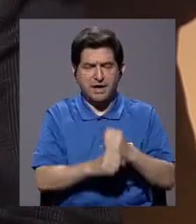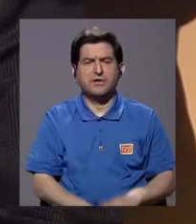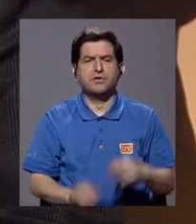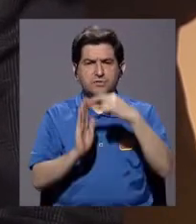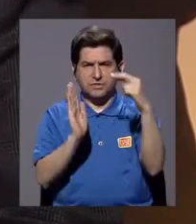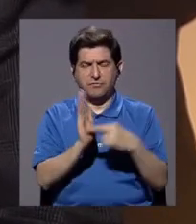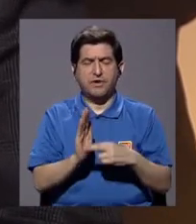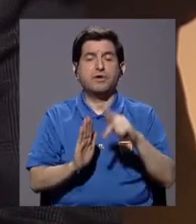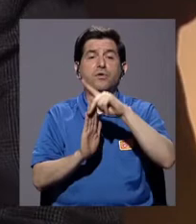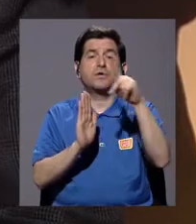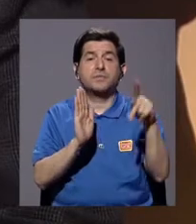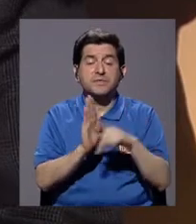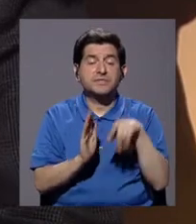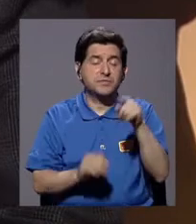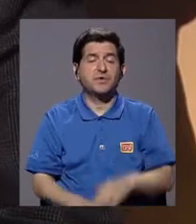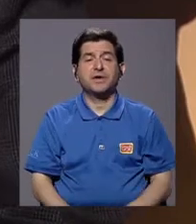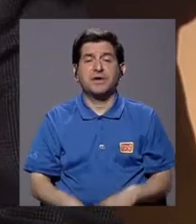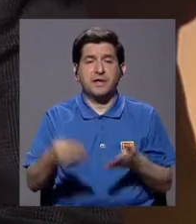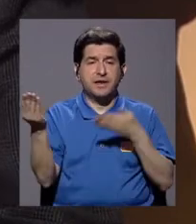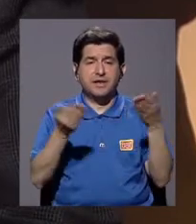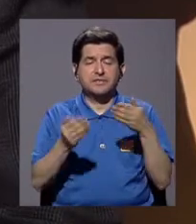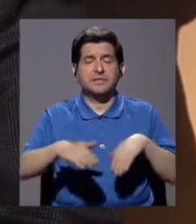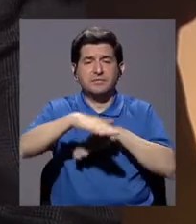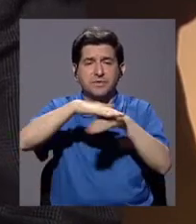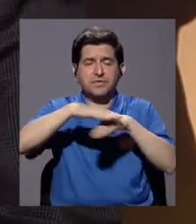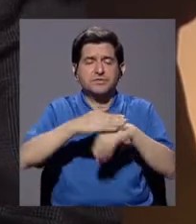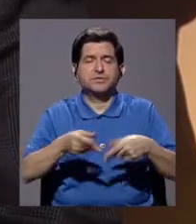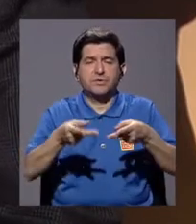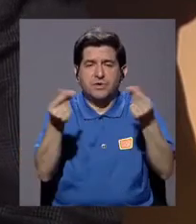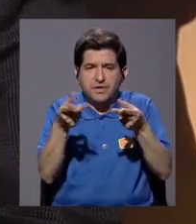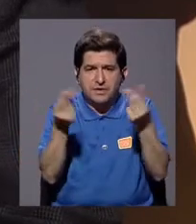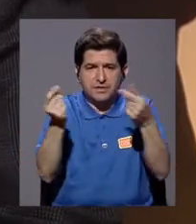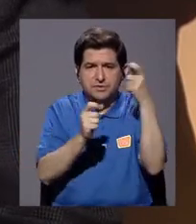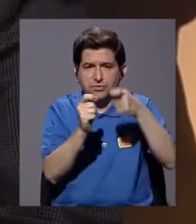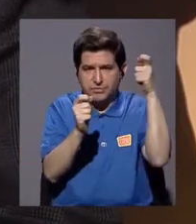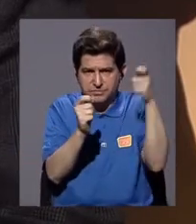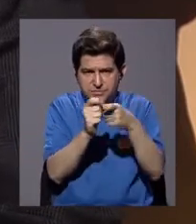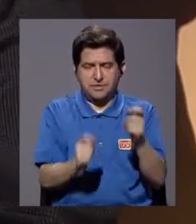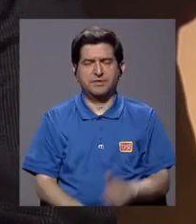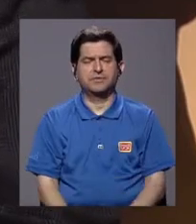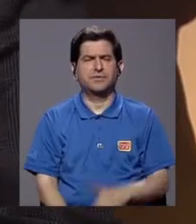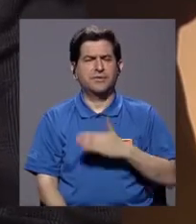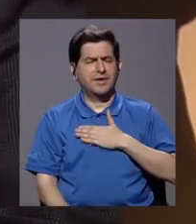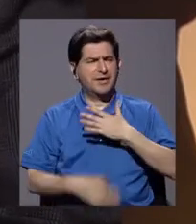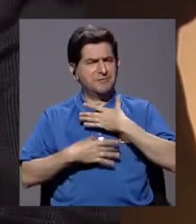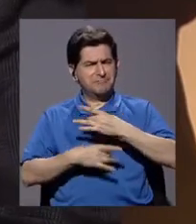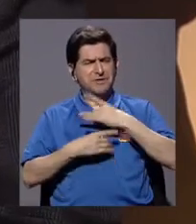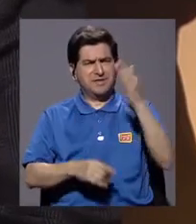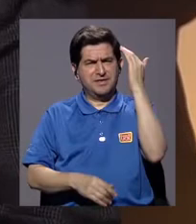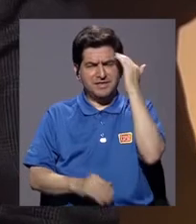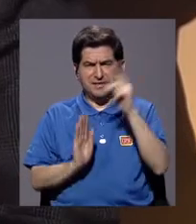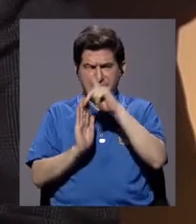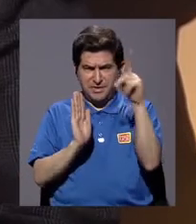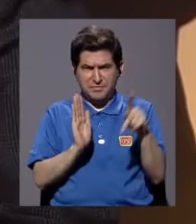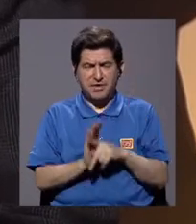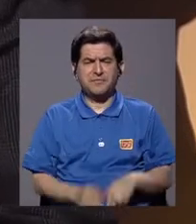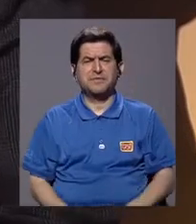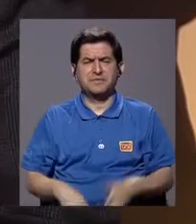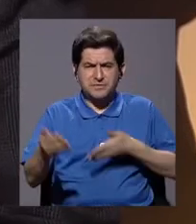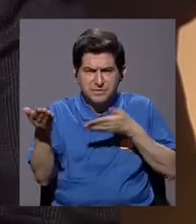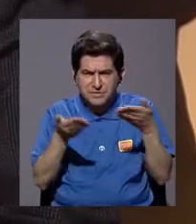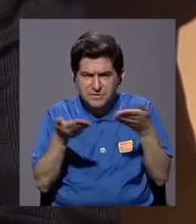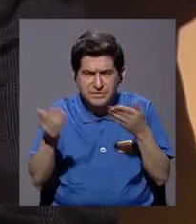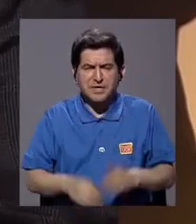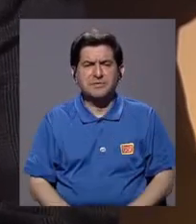momento el ENE se basó en el principio de servicio al costo. Entonces, me interesa saber si ese principio de